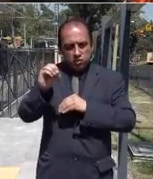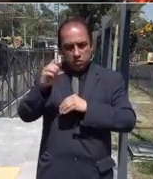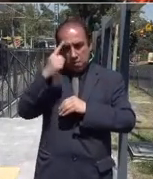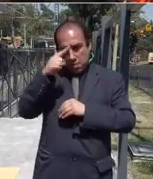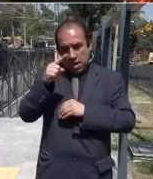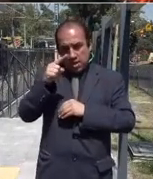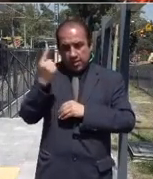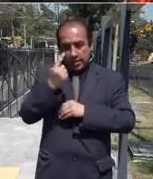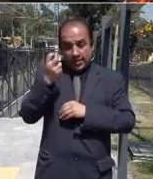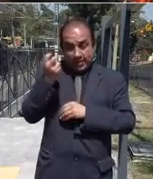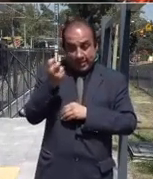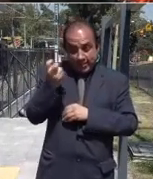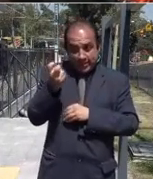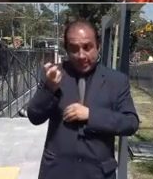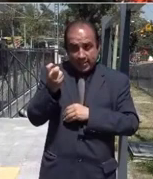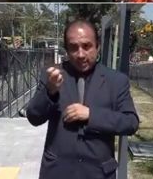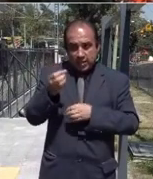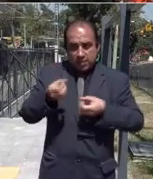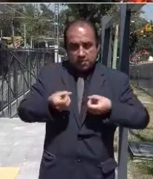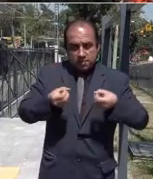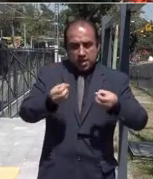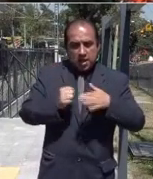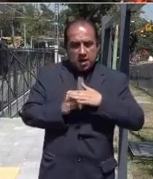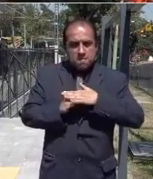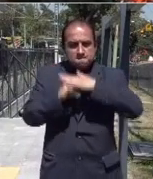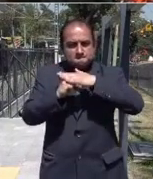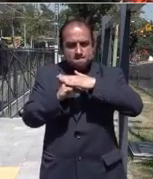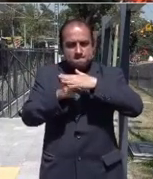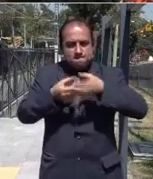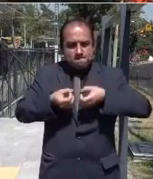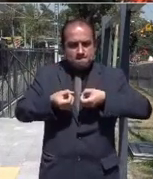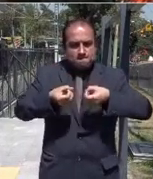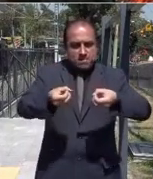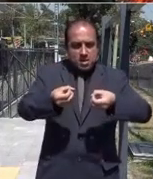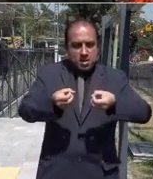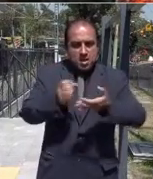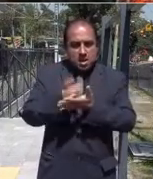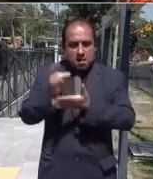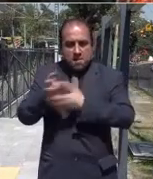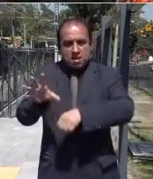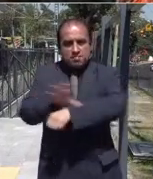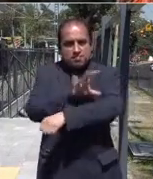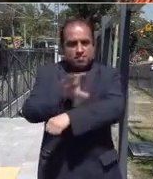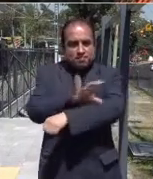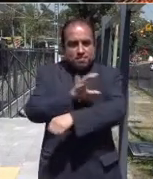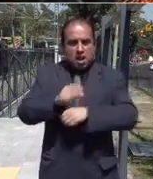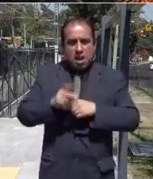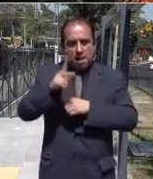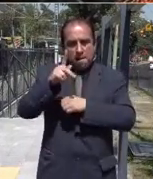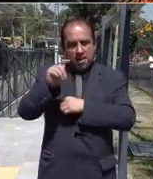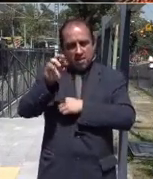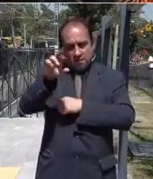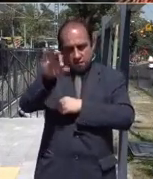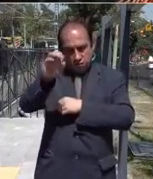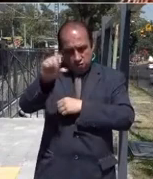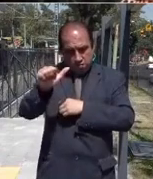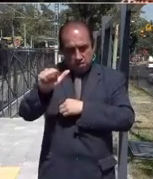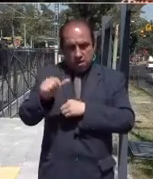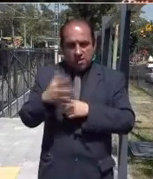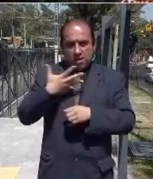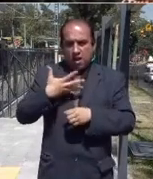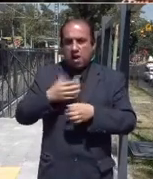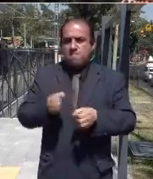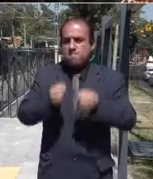precisamente ese balasto, que es el que da soporte a la vía y transmite las cargas hacia la plataforma, esté todo bien consolidado. Esta